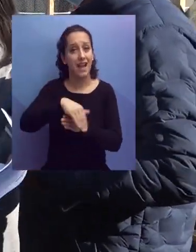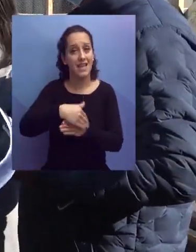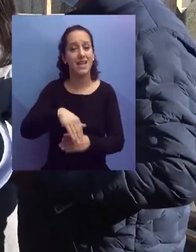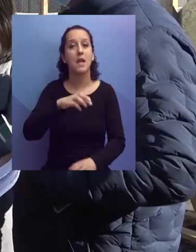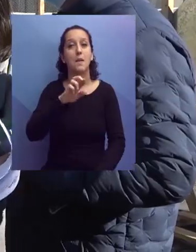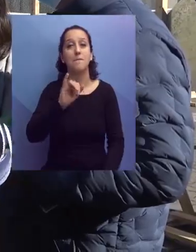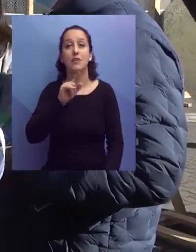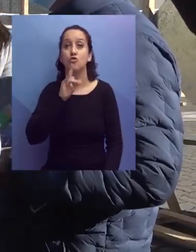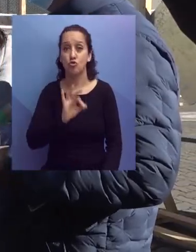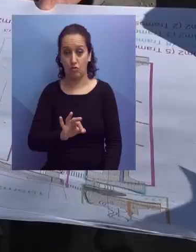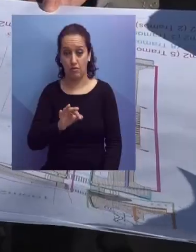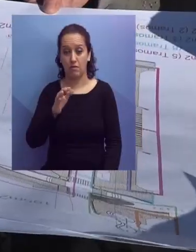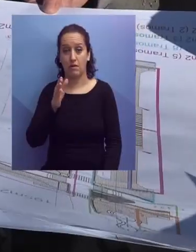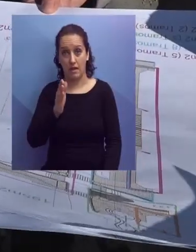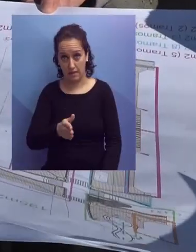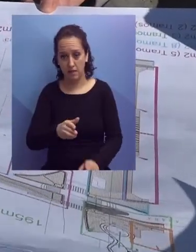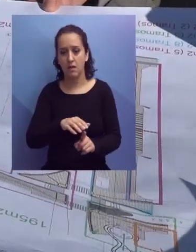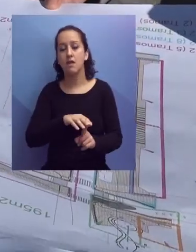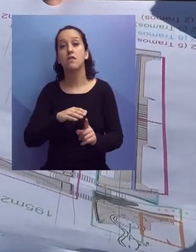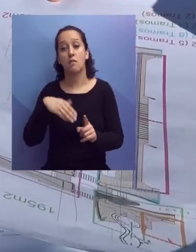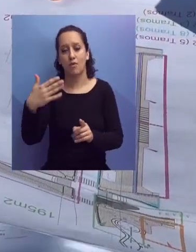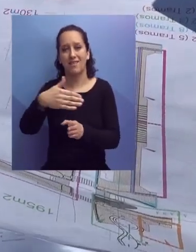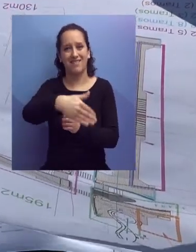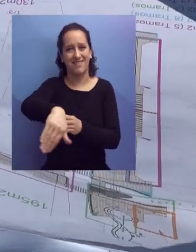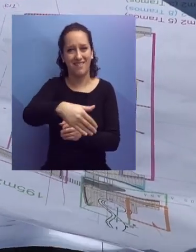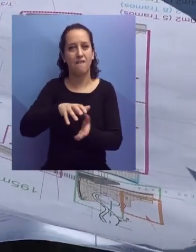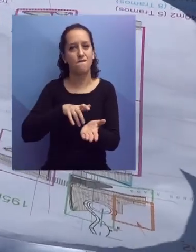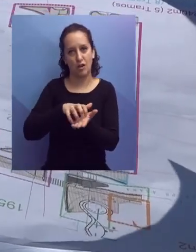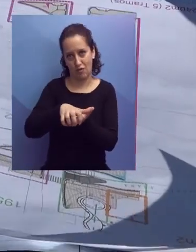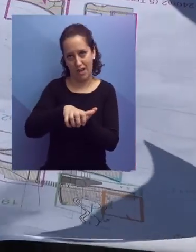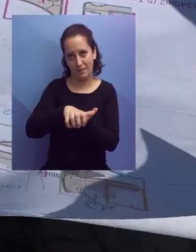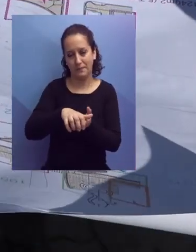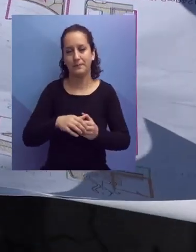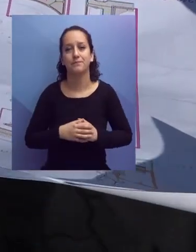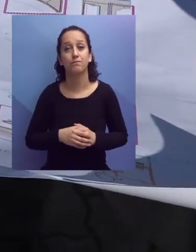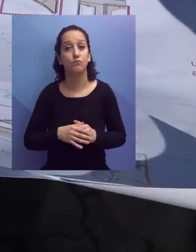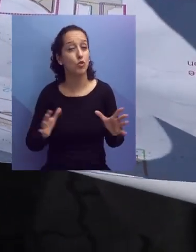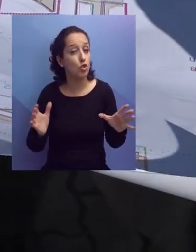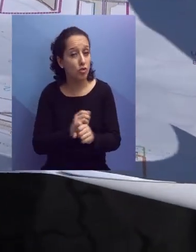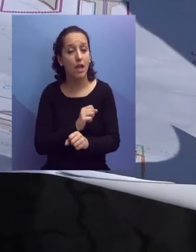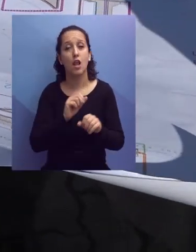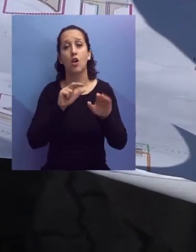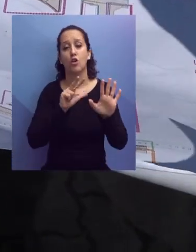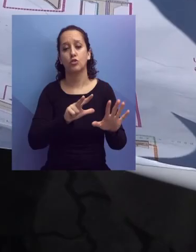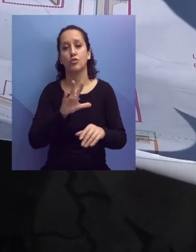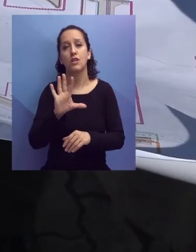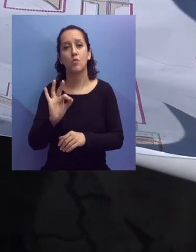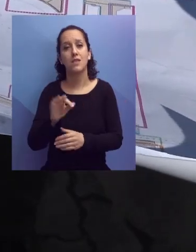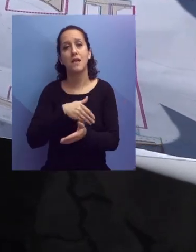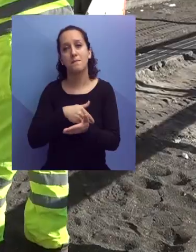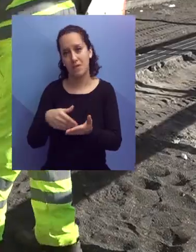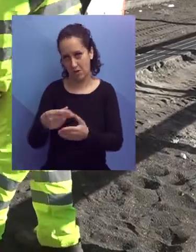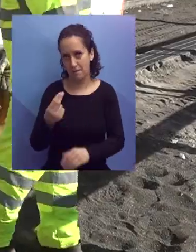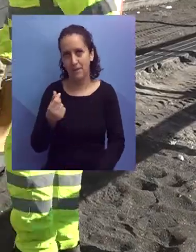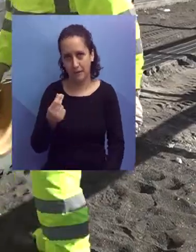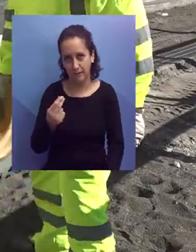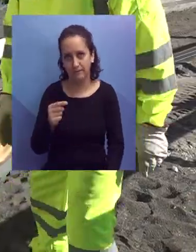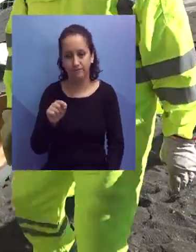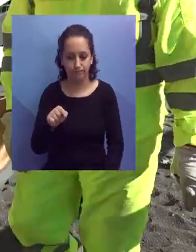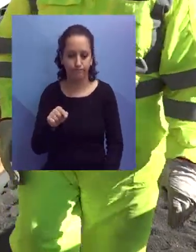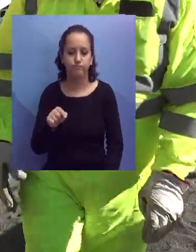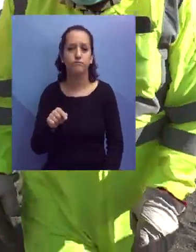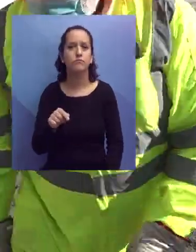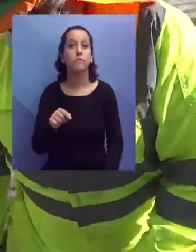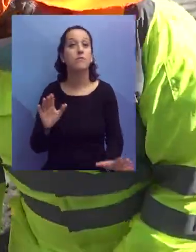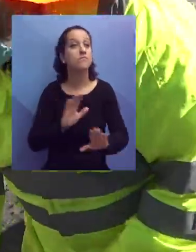la intervención por calle Aníbal Pinto y finalmente Barros Arana, todo con una inversión total de 850 millones de